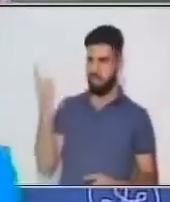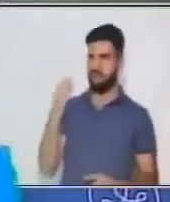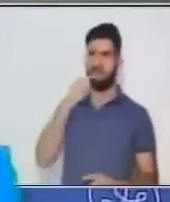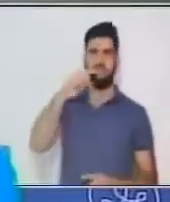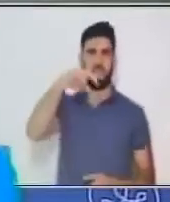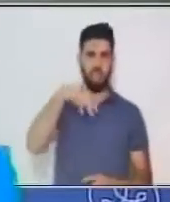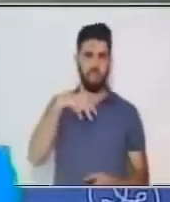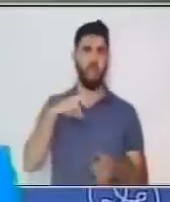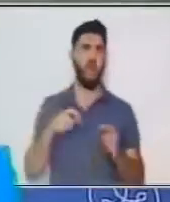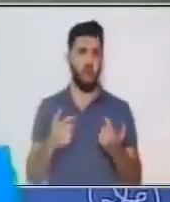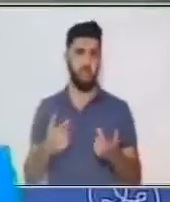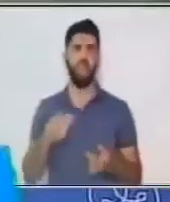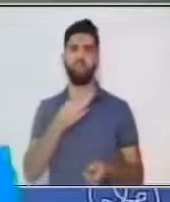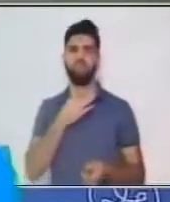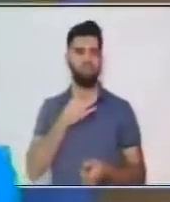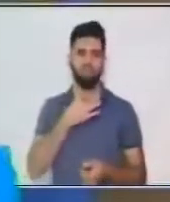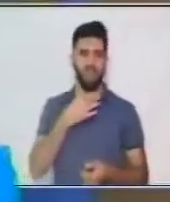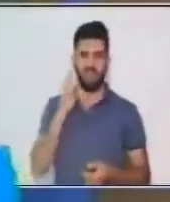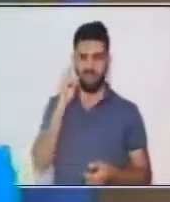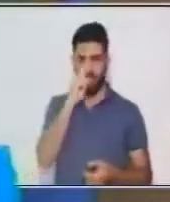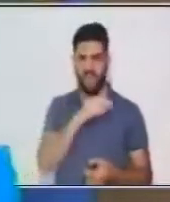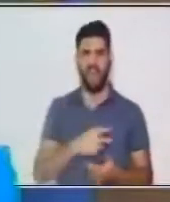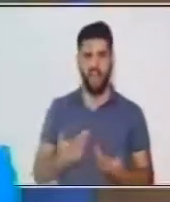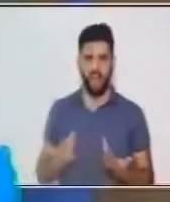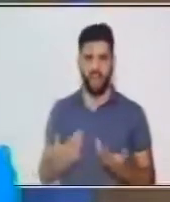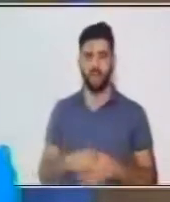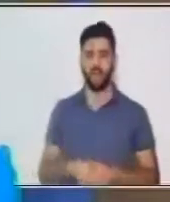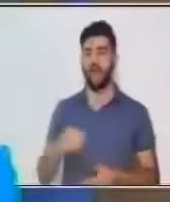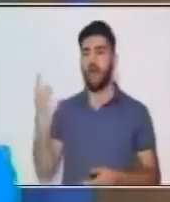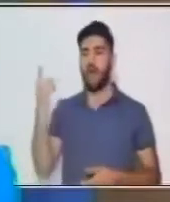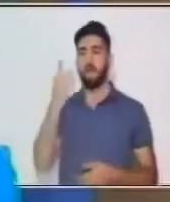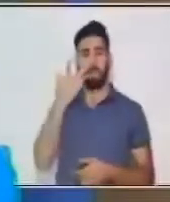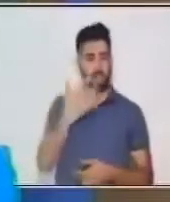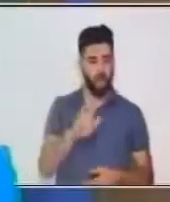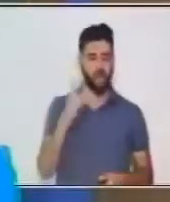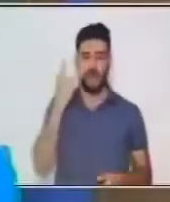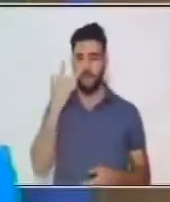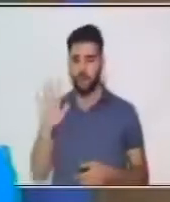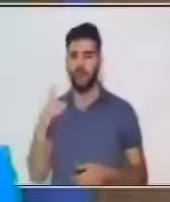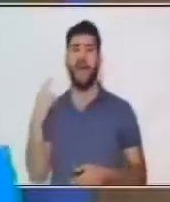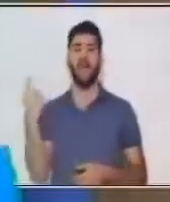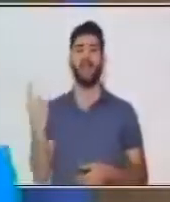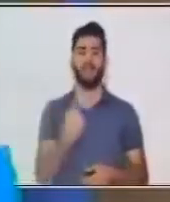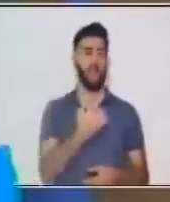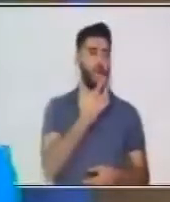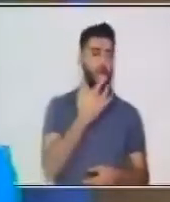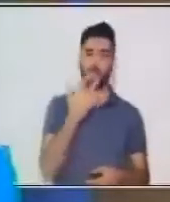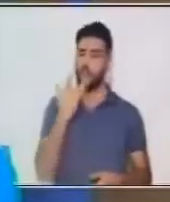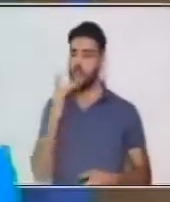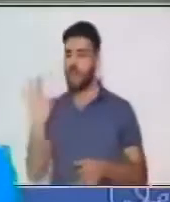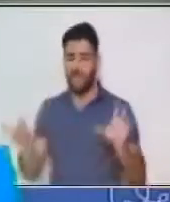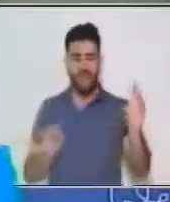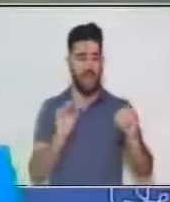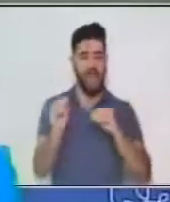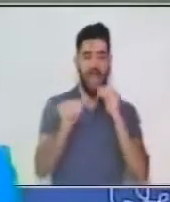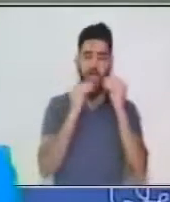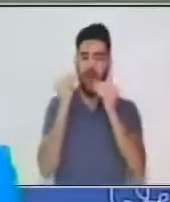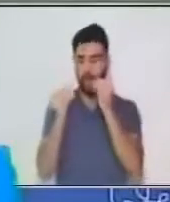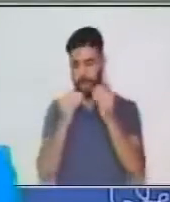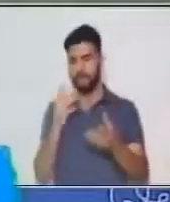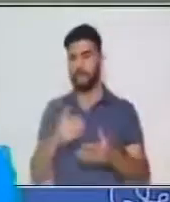es una imagen curiosa. Y ellas se dedicaban a probarlo todo, a degustar, a conocer los sabores por medio del